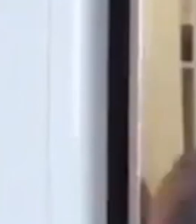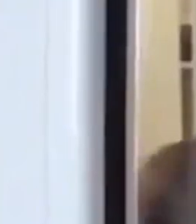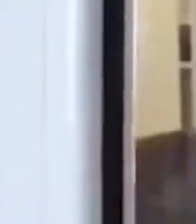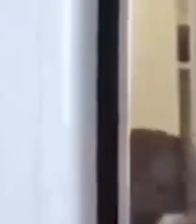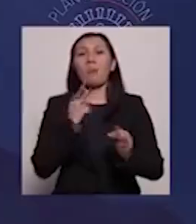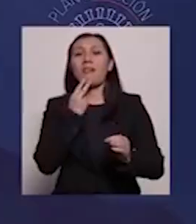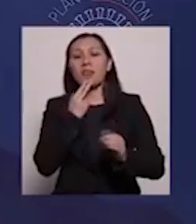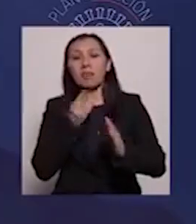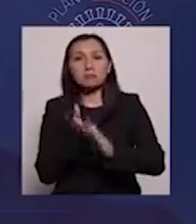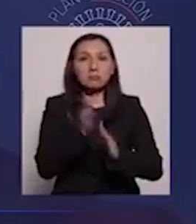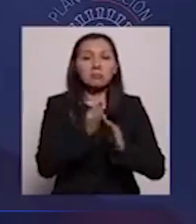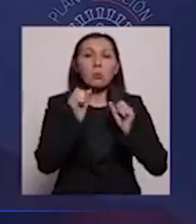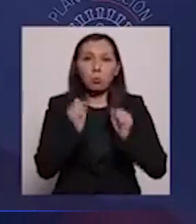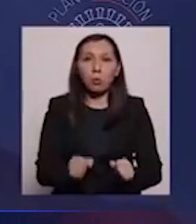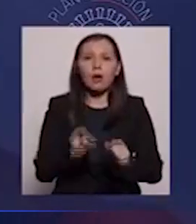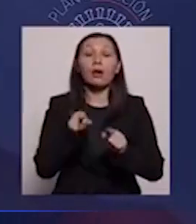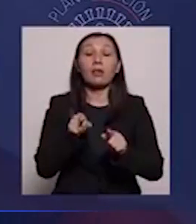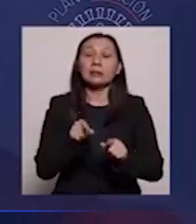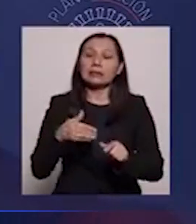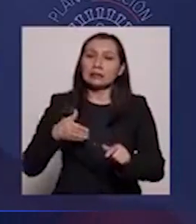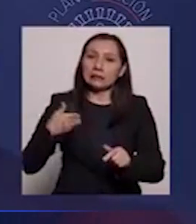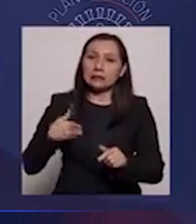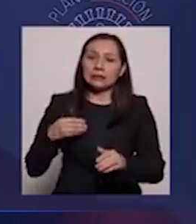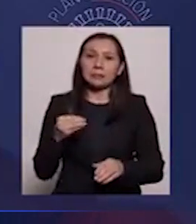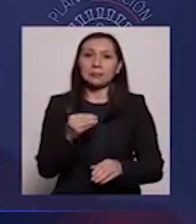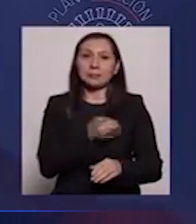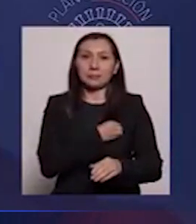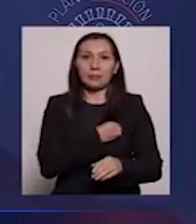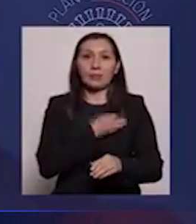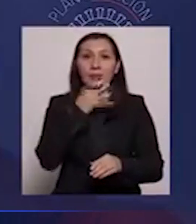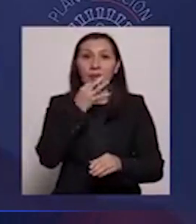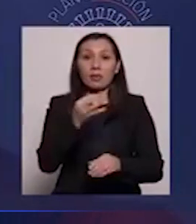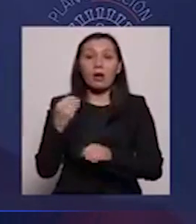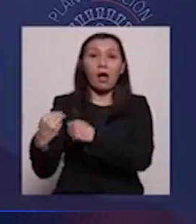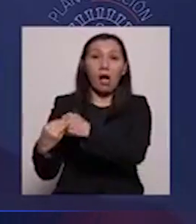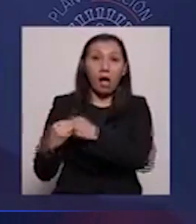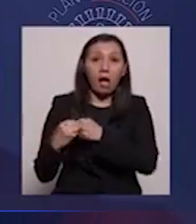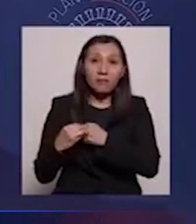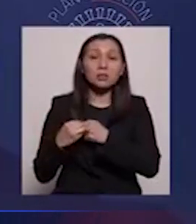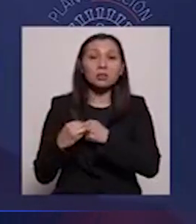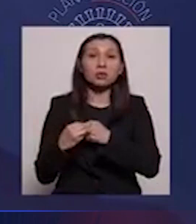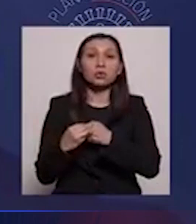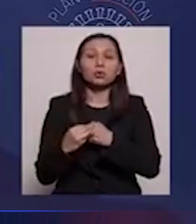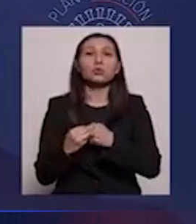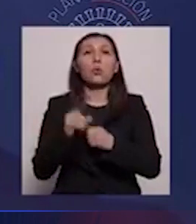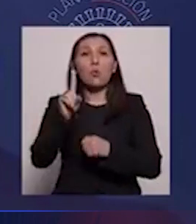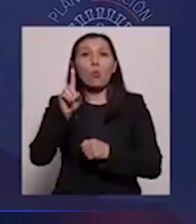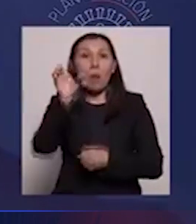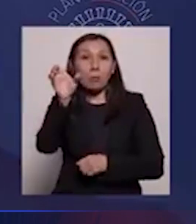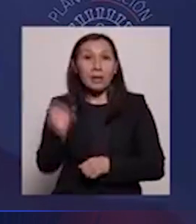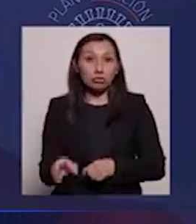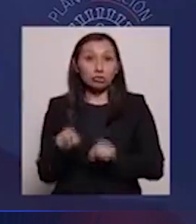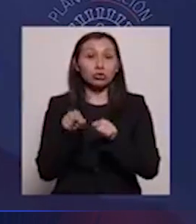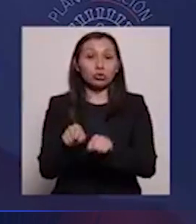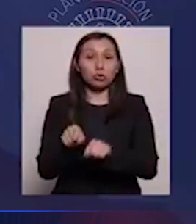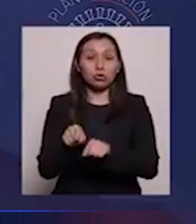esa hora. Tenemos que lamentar la notificación de un paciente